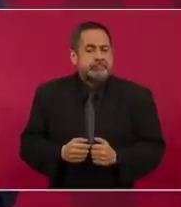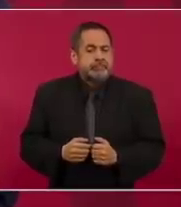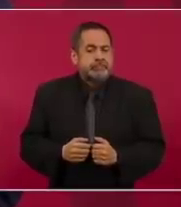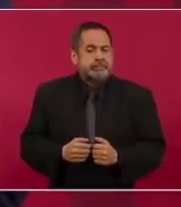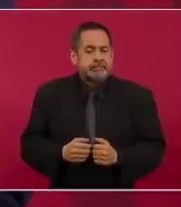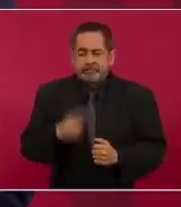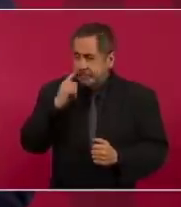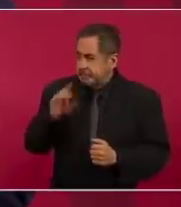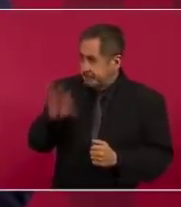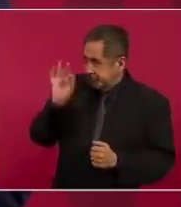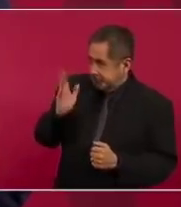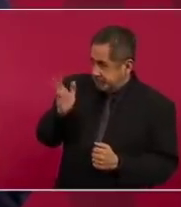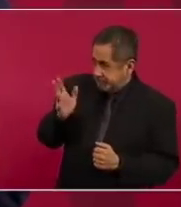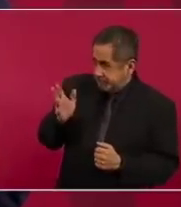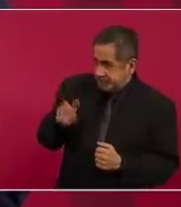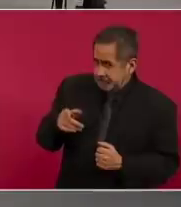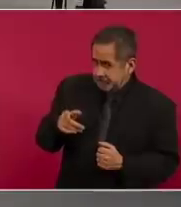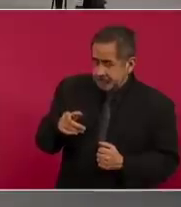¿No encontraron eso?